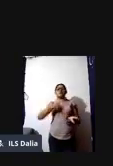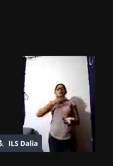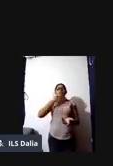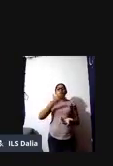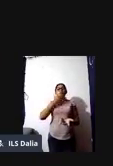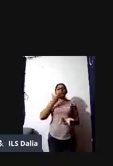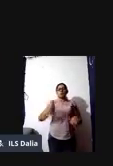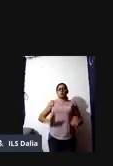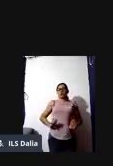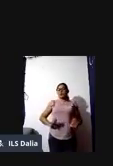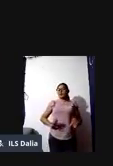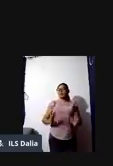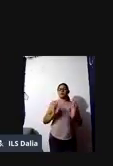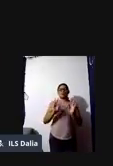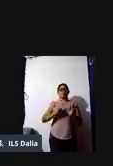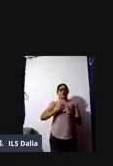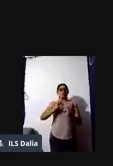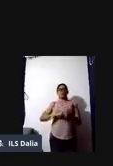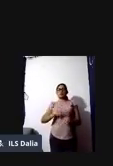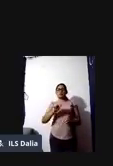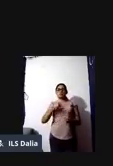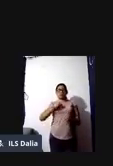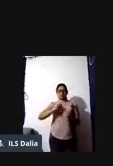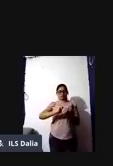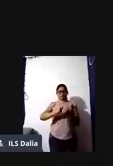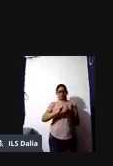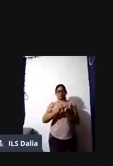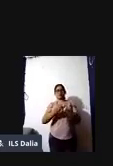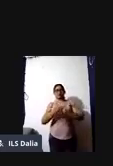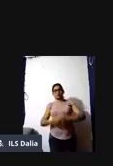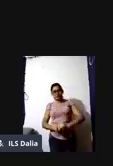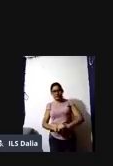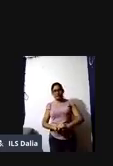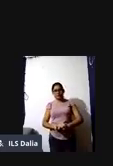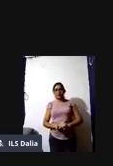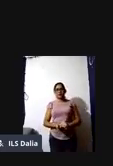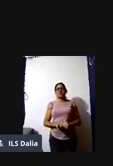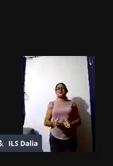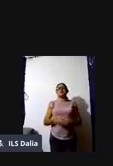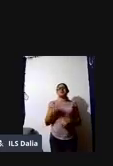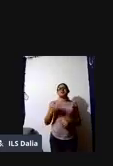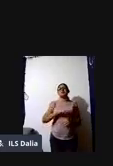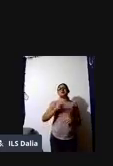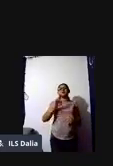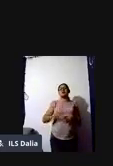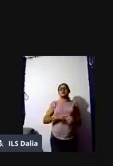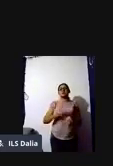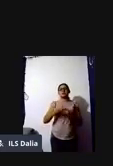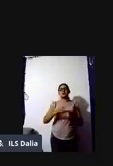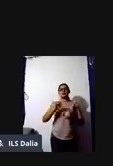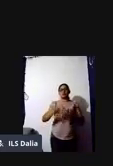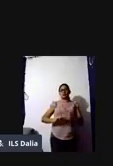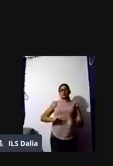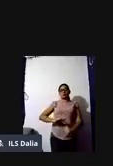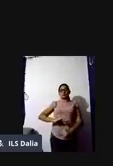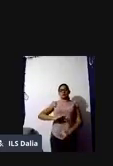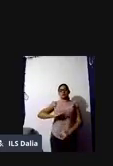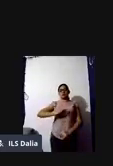porque es normal que el cúmulo ya está llegando, como diríamos, ya llegó al cogote, ¿no? Ya me llegó al